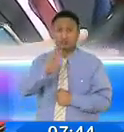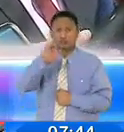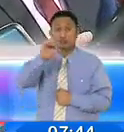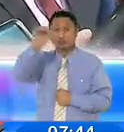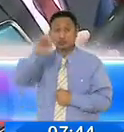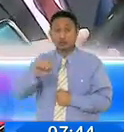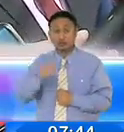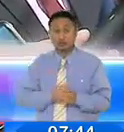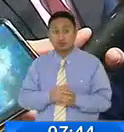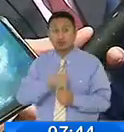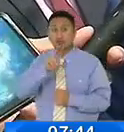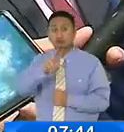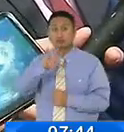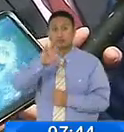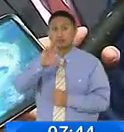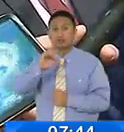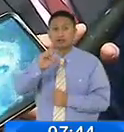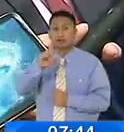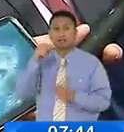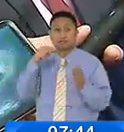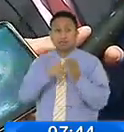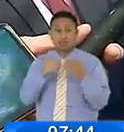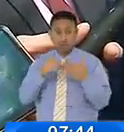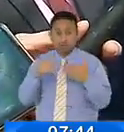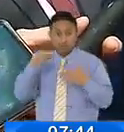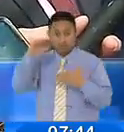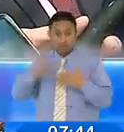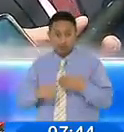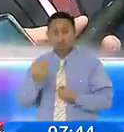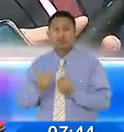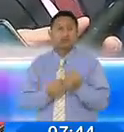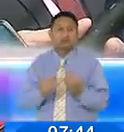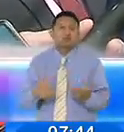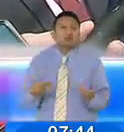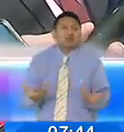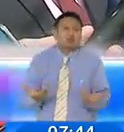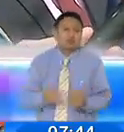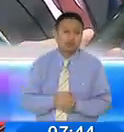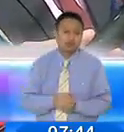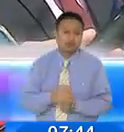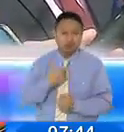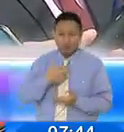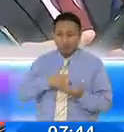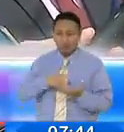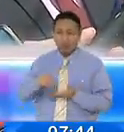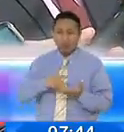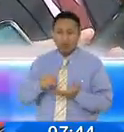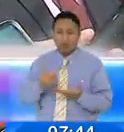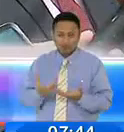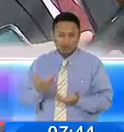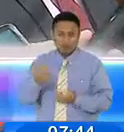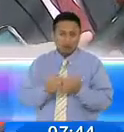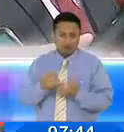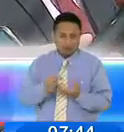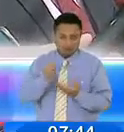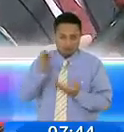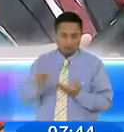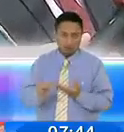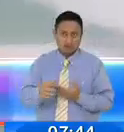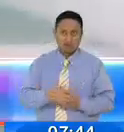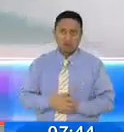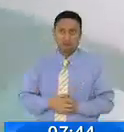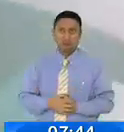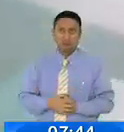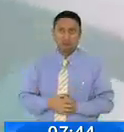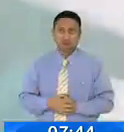casi $270,000 mensuales menos. ¿Cómo hacemos nosotros? ¿Cómo nosotros resolvemos la problemática que tienen nuestros cantones en territorio? Lo